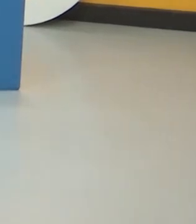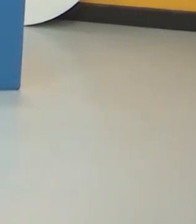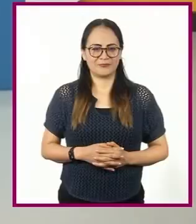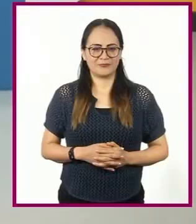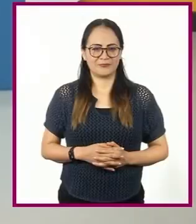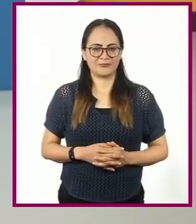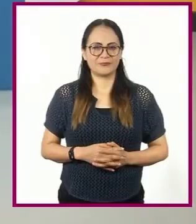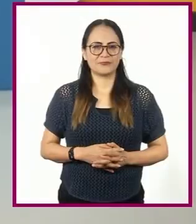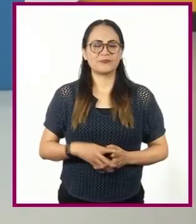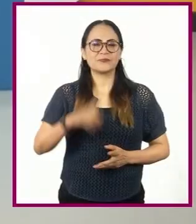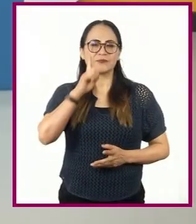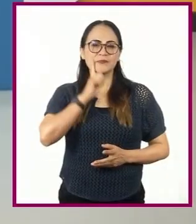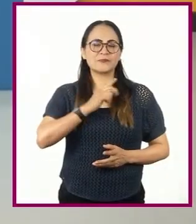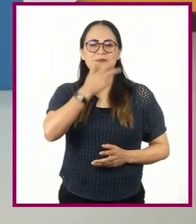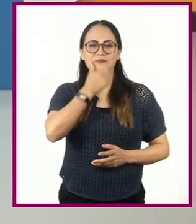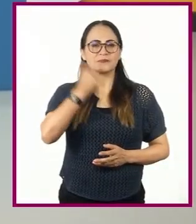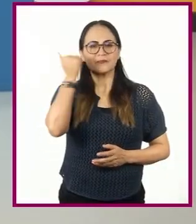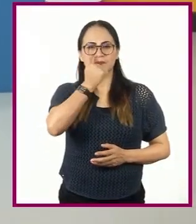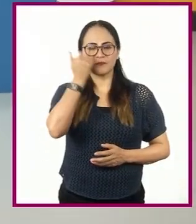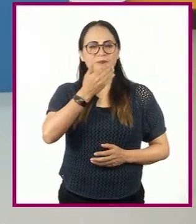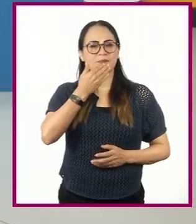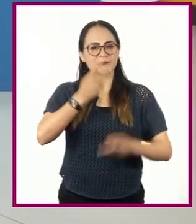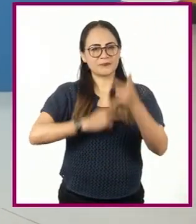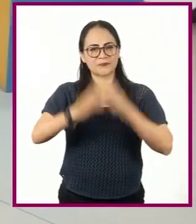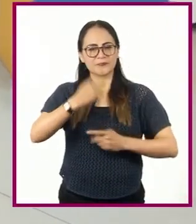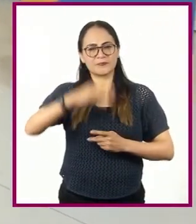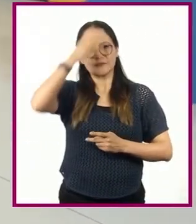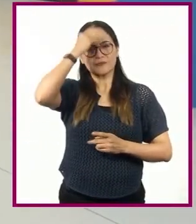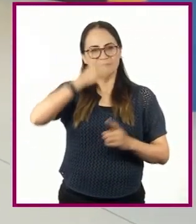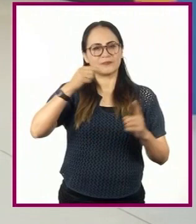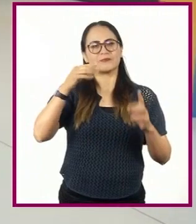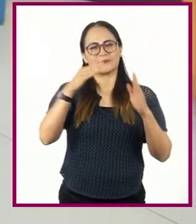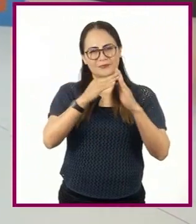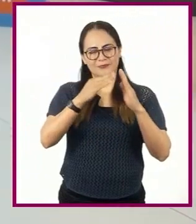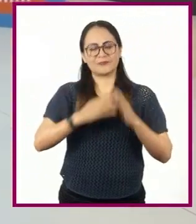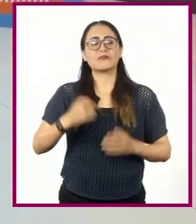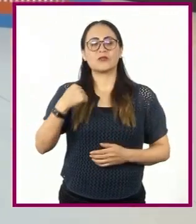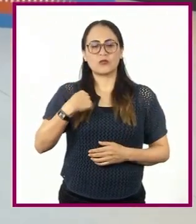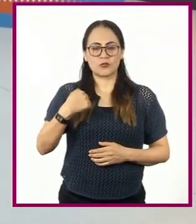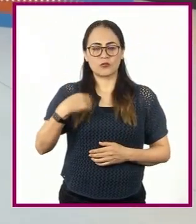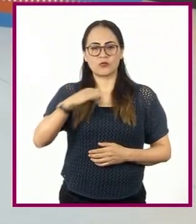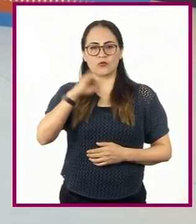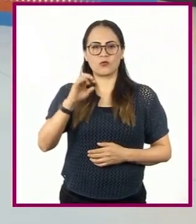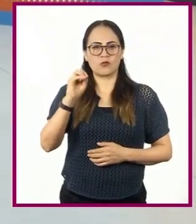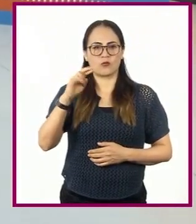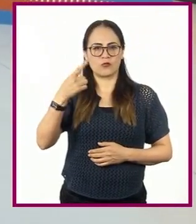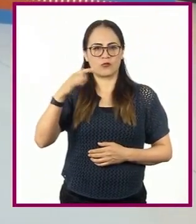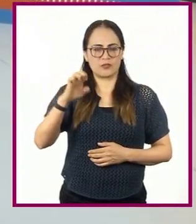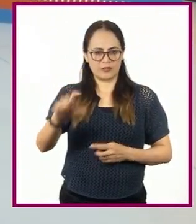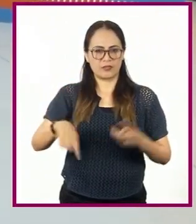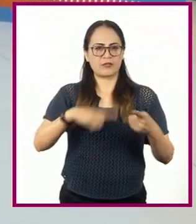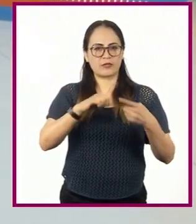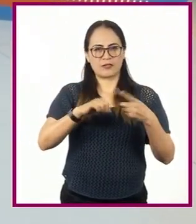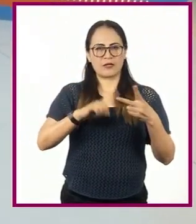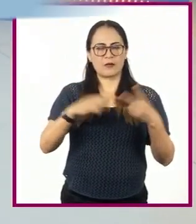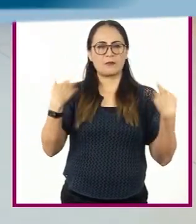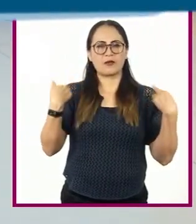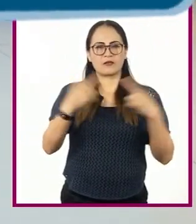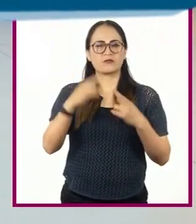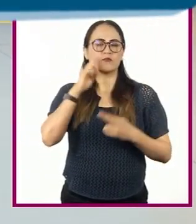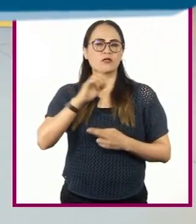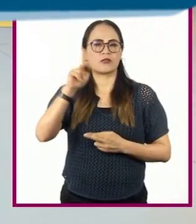Bienvenidas y bienvenidos a Aprende en Casa. Soy el maestro Eduardo Mendoza Camacho y junto con la profesora Pamela Corona